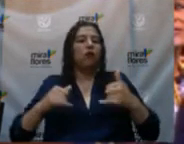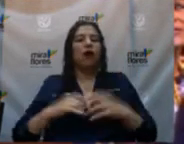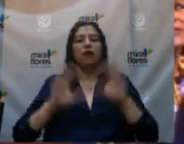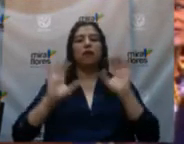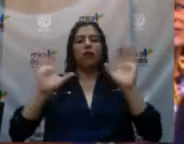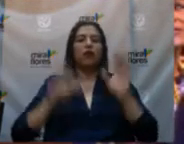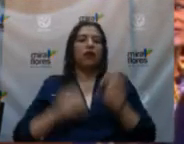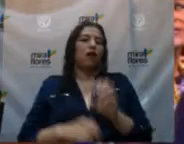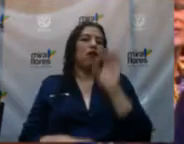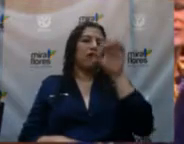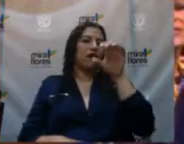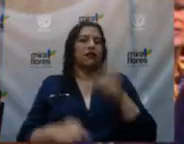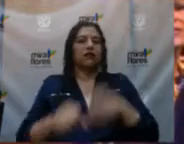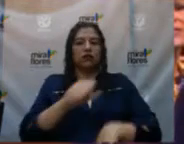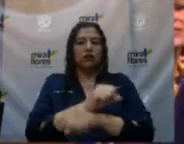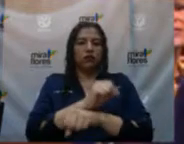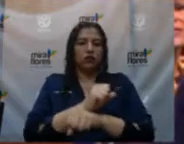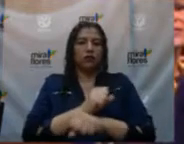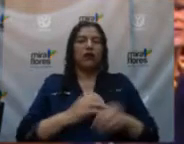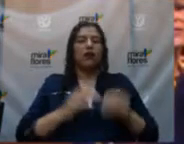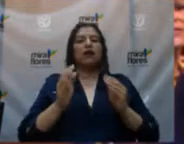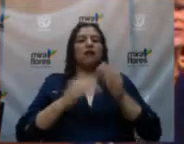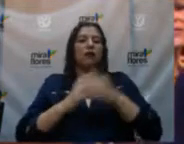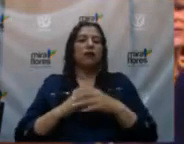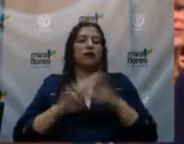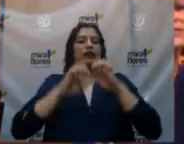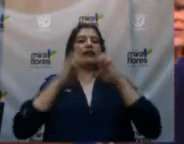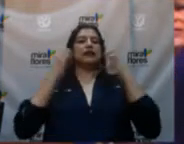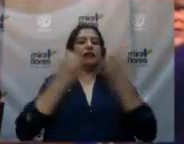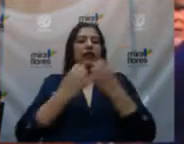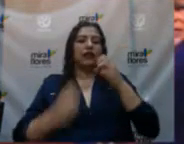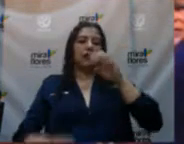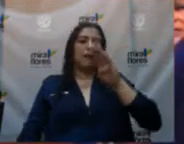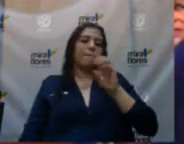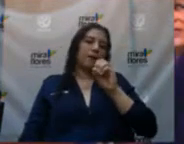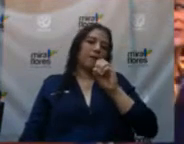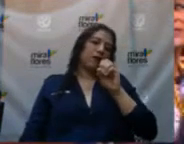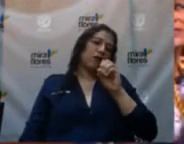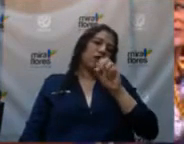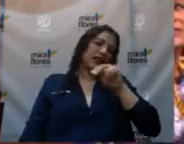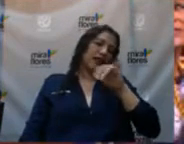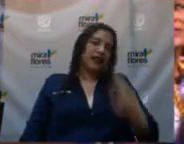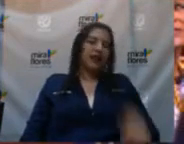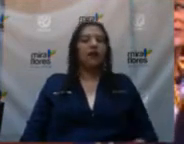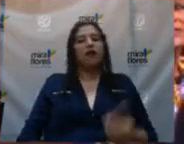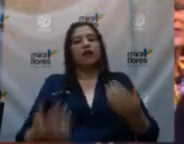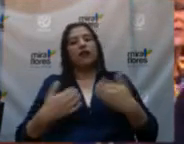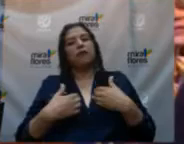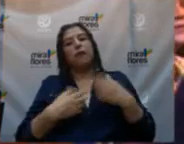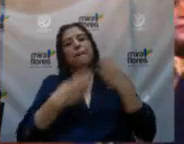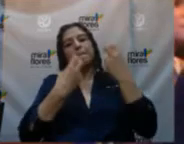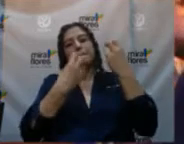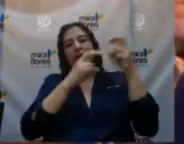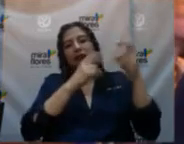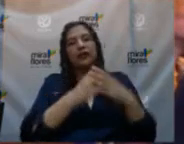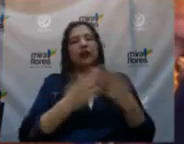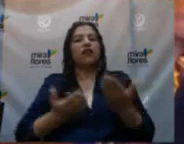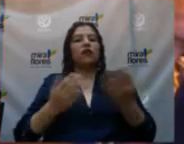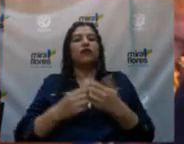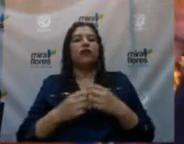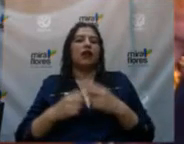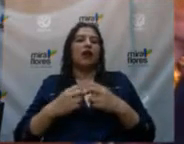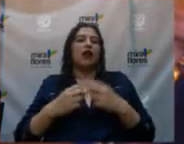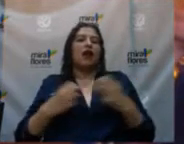vóley o básquet o fútbol, de frente al Estadio Manuel Bonilla. Cuando teníamos excursiones al colegio, a la Huaca